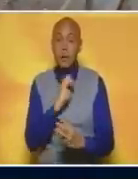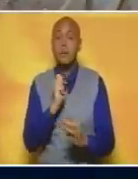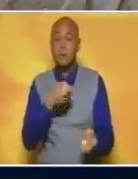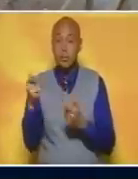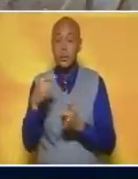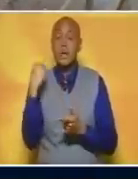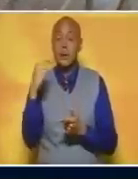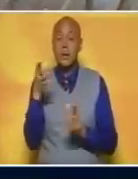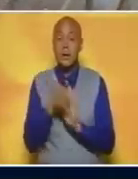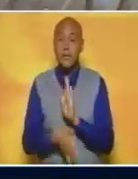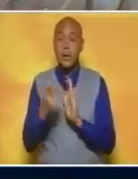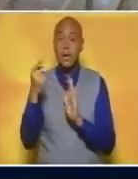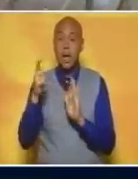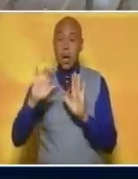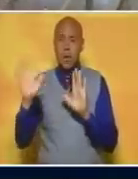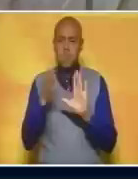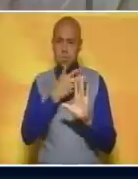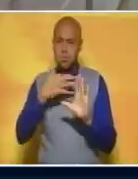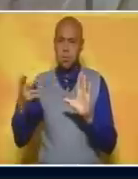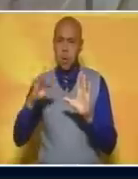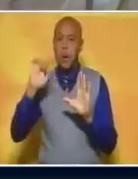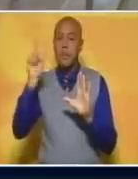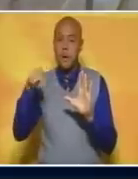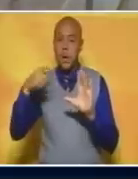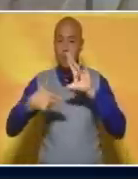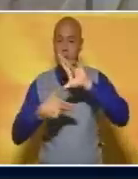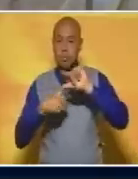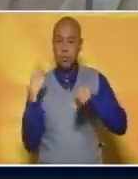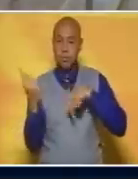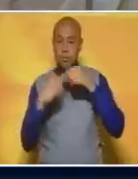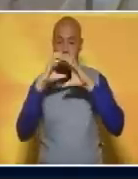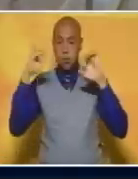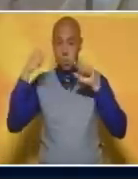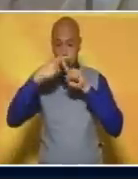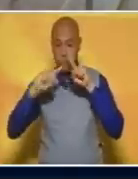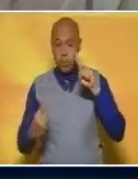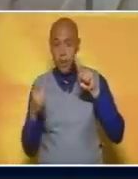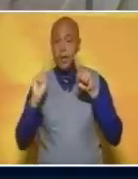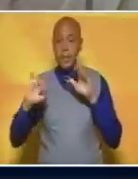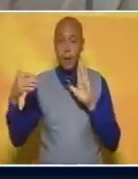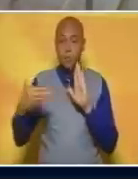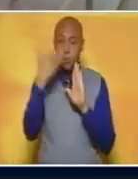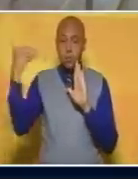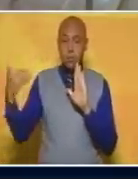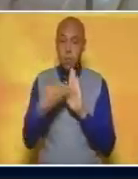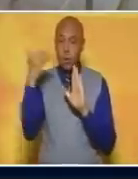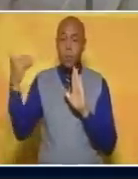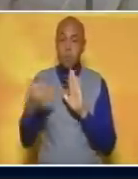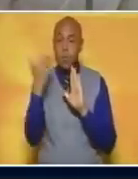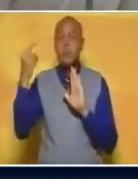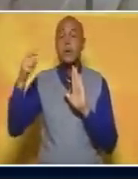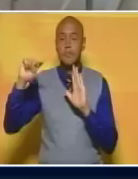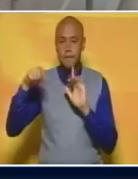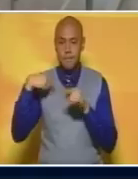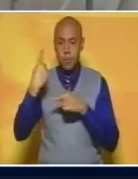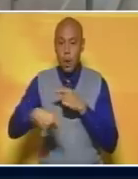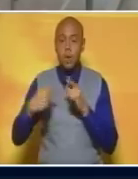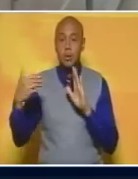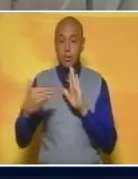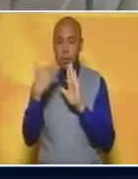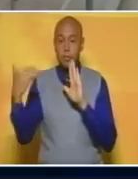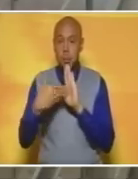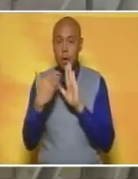producto de las ráfagas de viento y las tormentas eléctricas registradas desde el pasado sábado, que han provocado daños